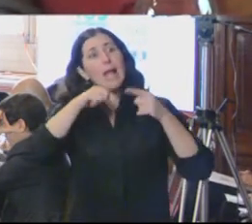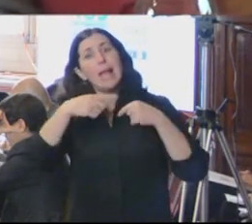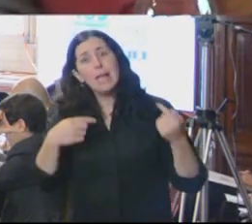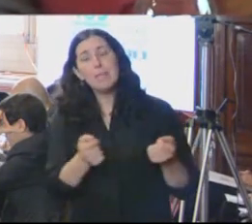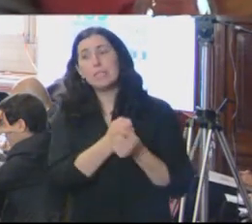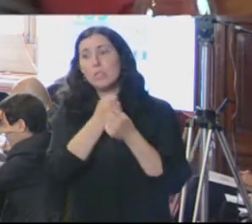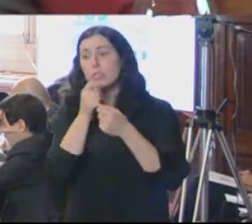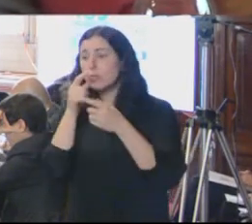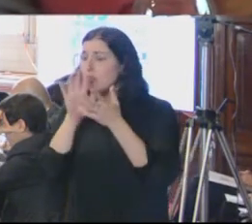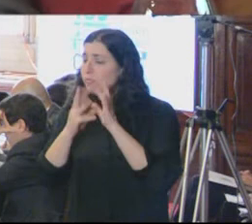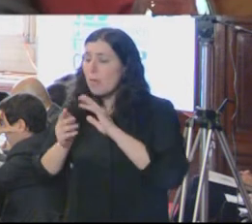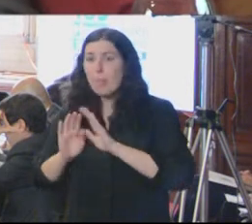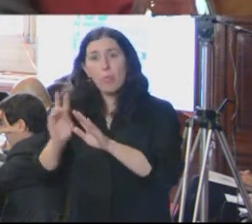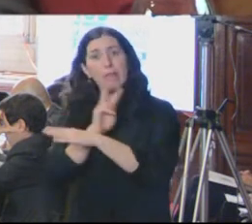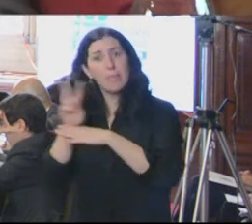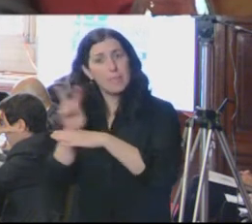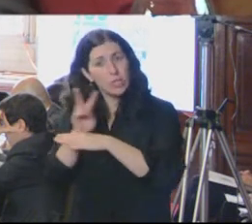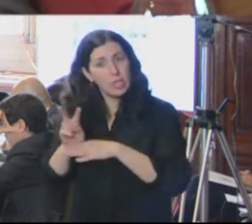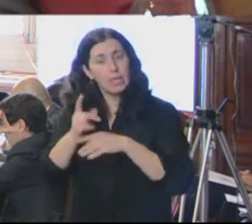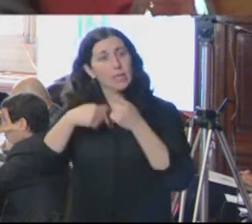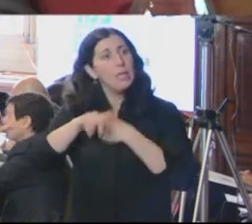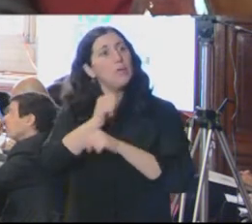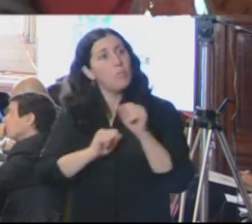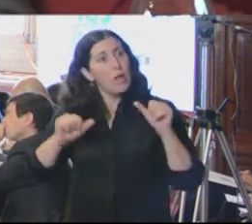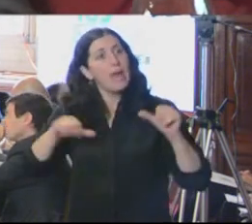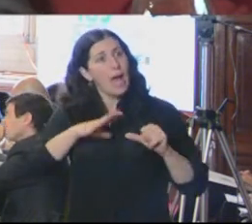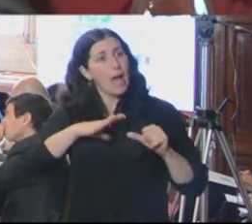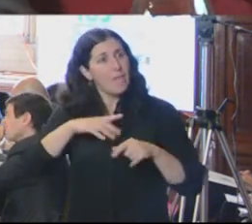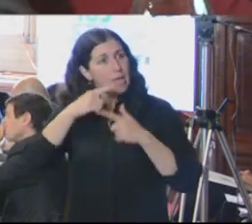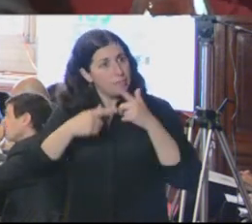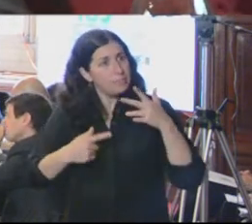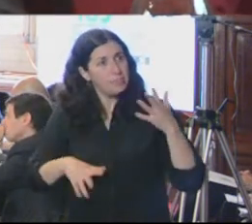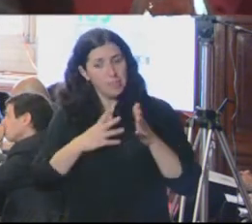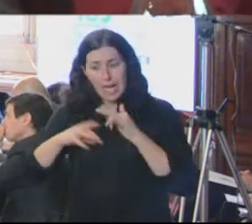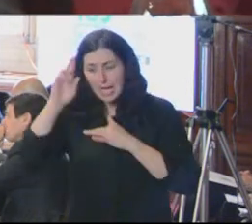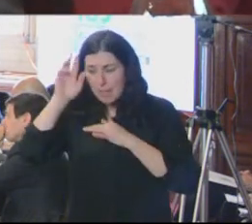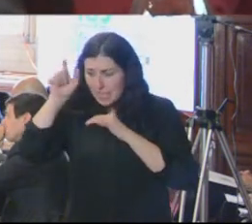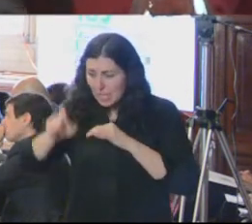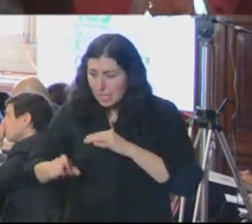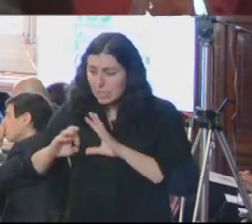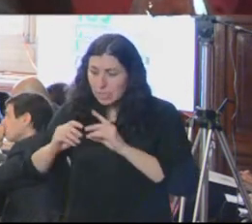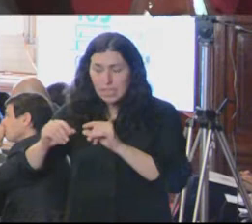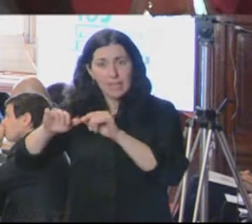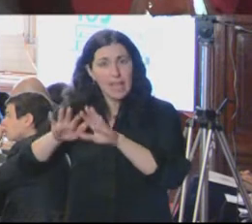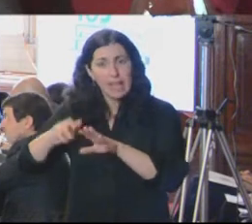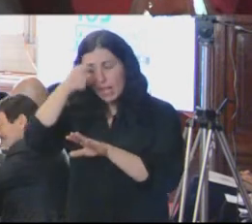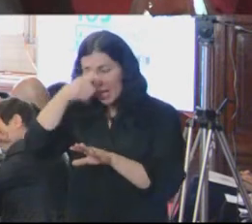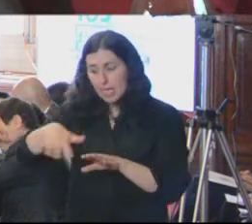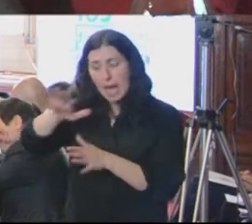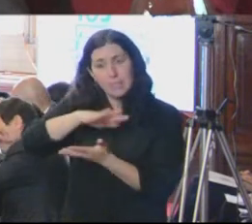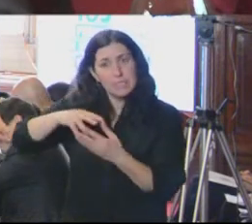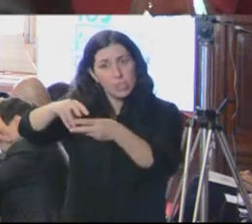de manera inmediata medidas diferenciadas, adecuadas e idóneas para respetar la permanencia en sus territorios de comunidades campesinas,